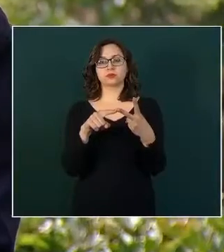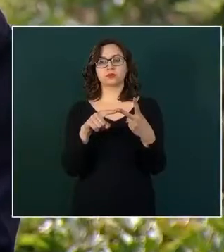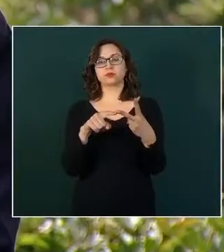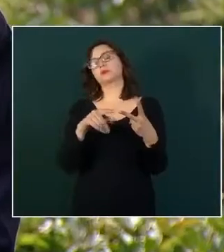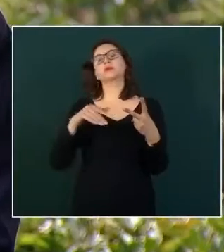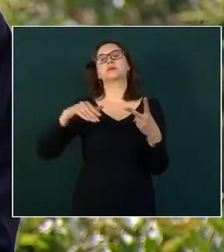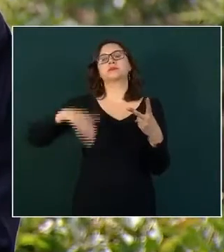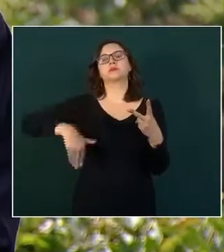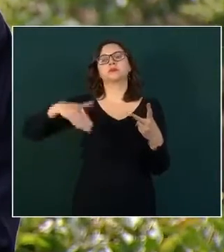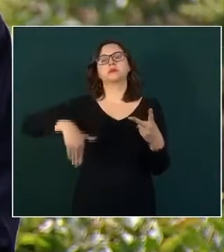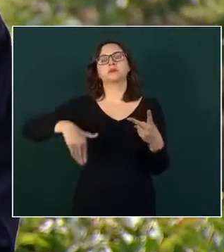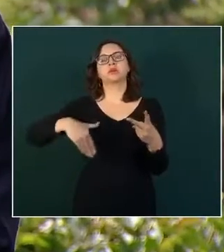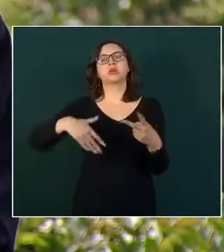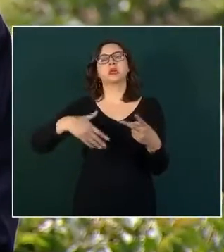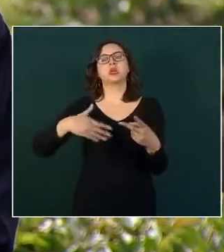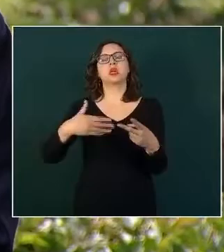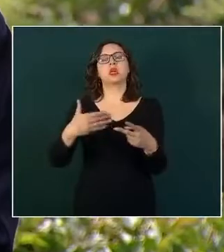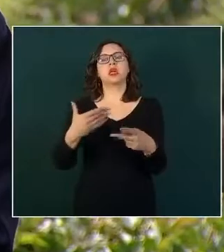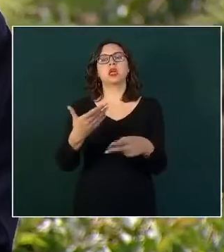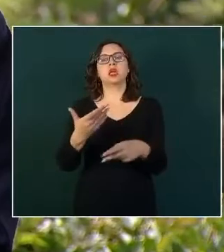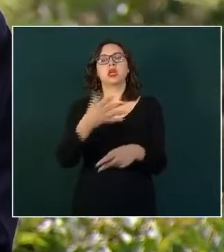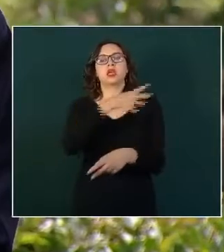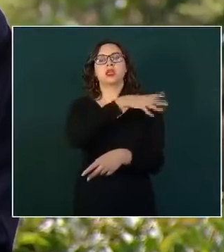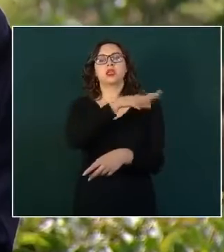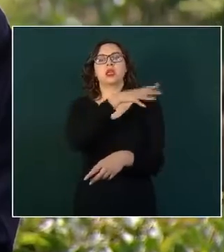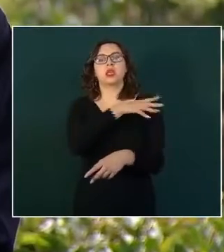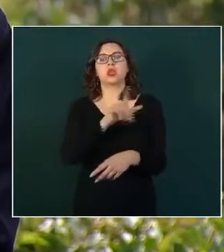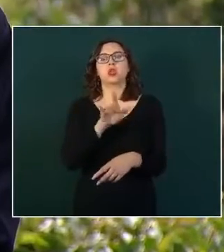el general Luis Crescencio Sandoval,